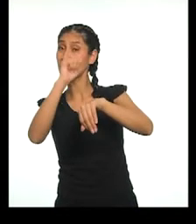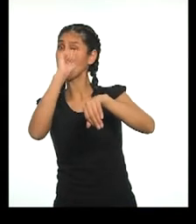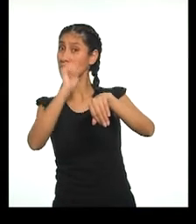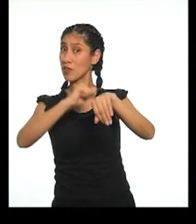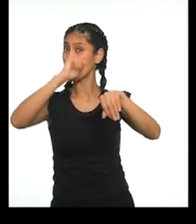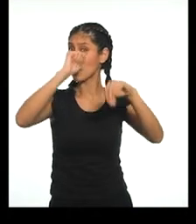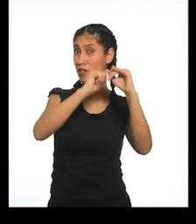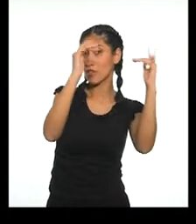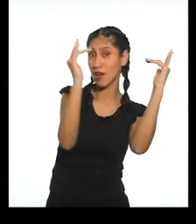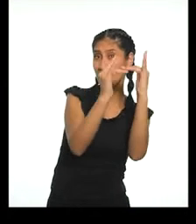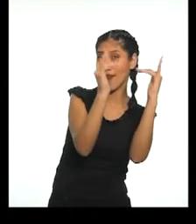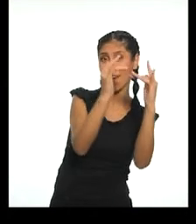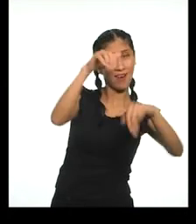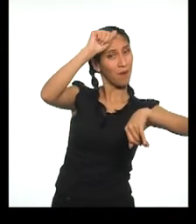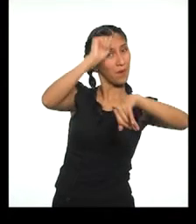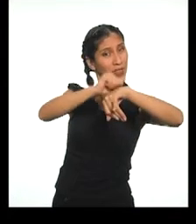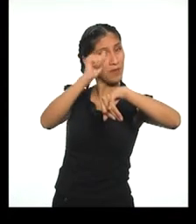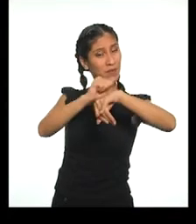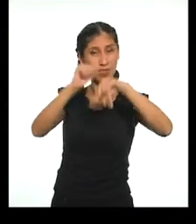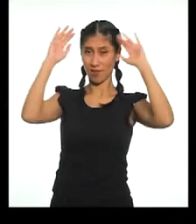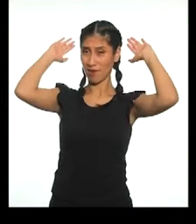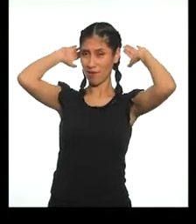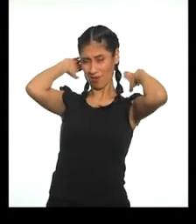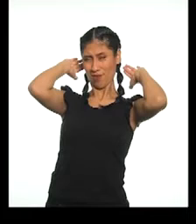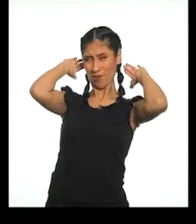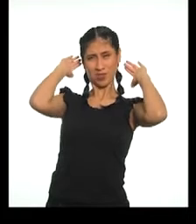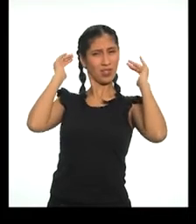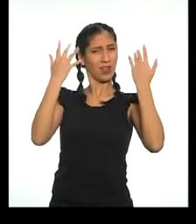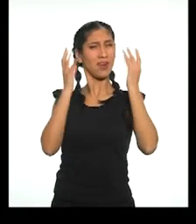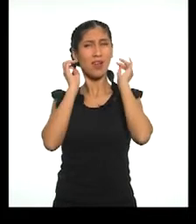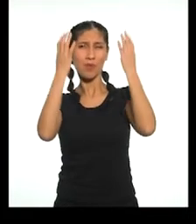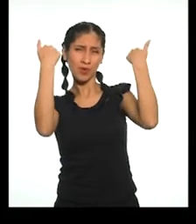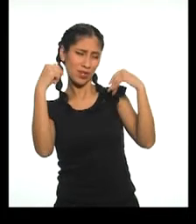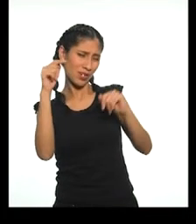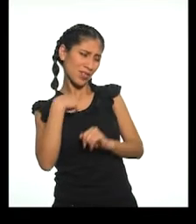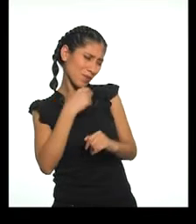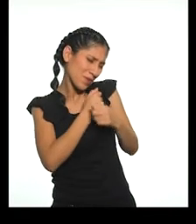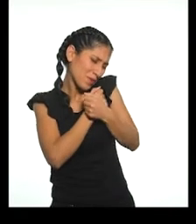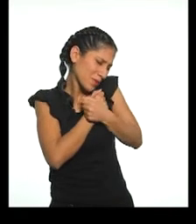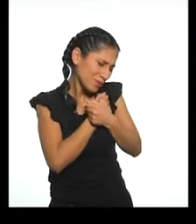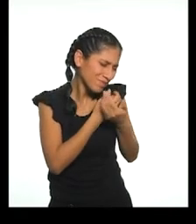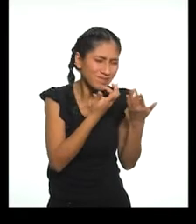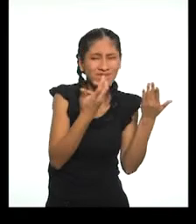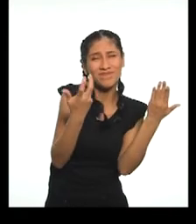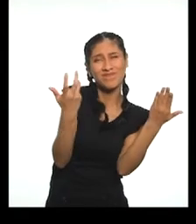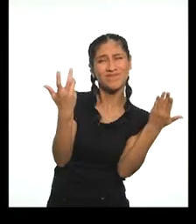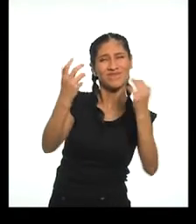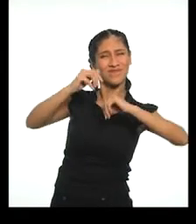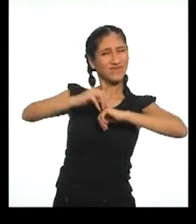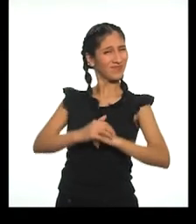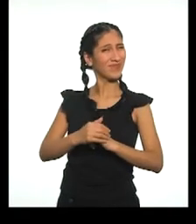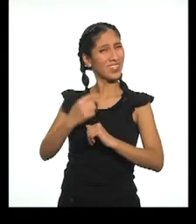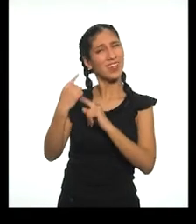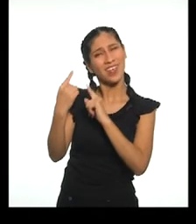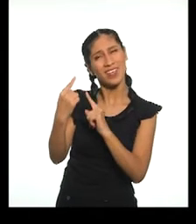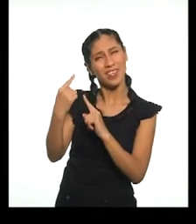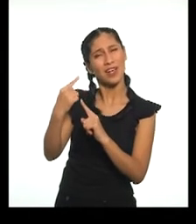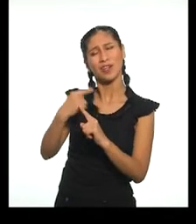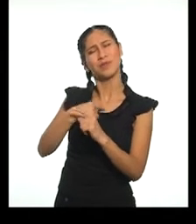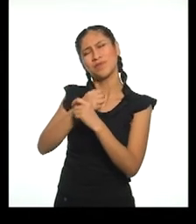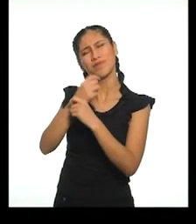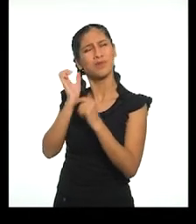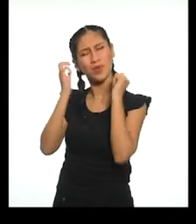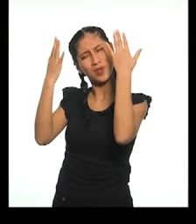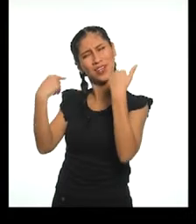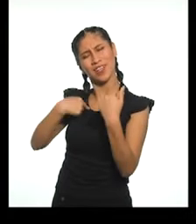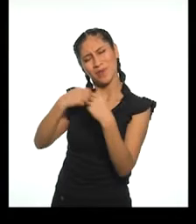de piedra la cabecera, la mujer que a mí me quiera, me ha de querer